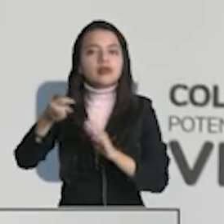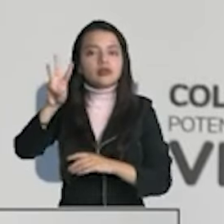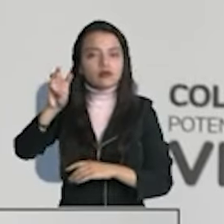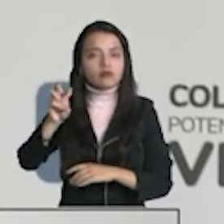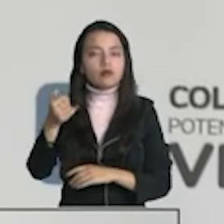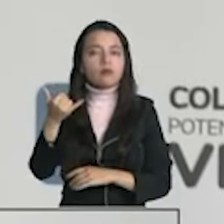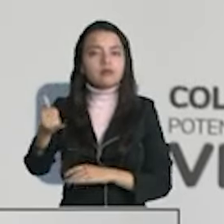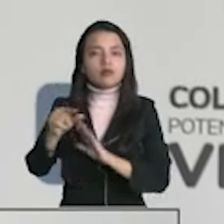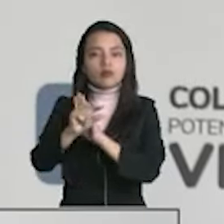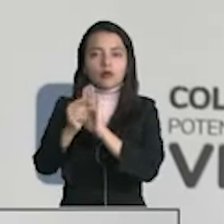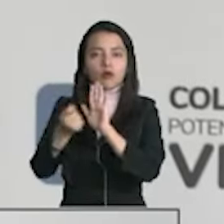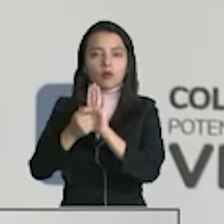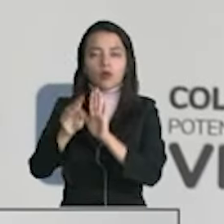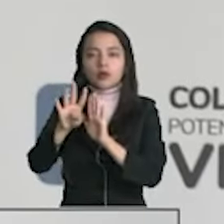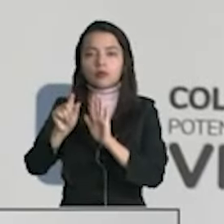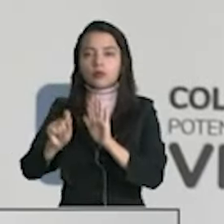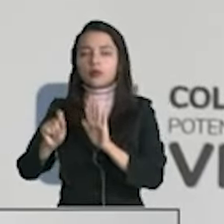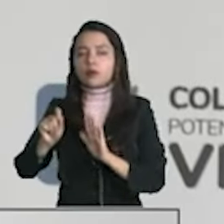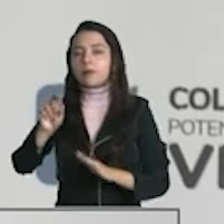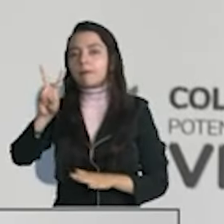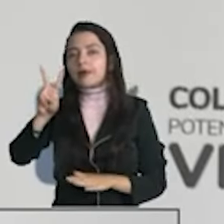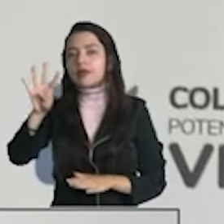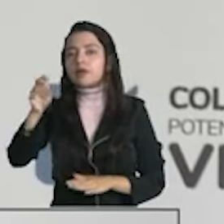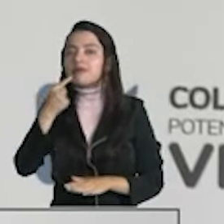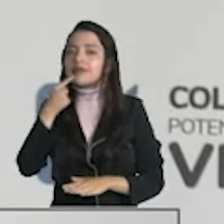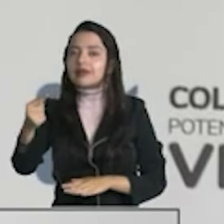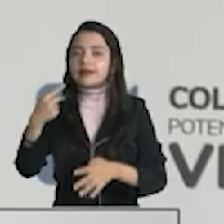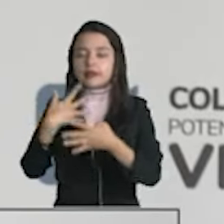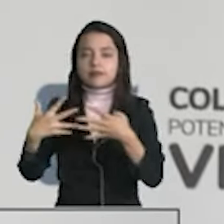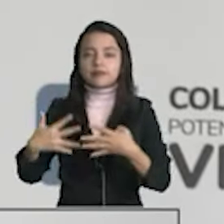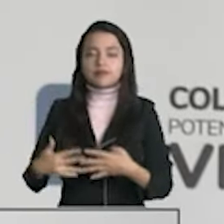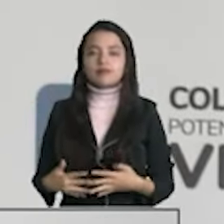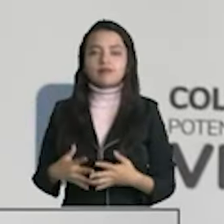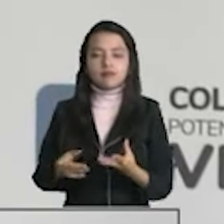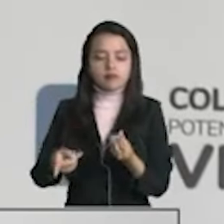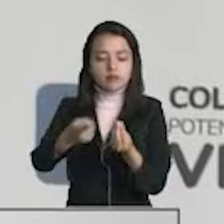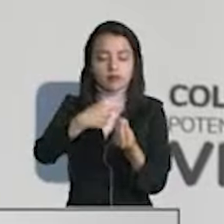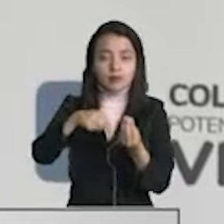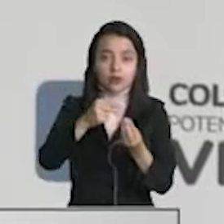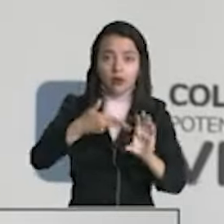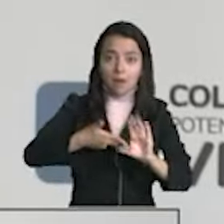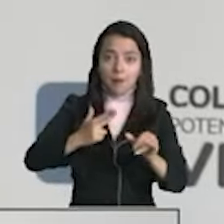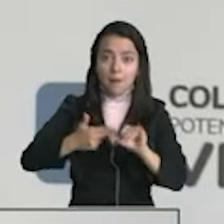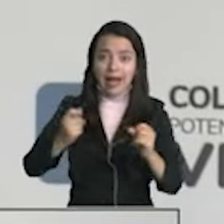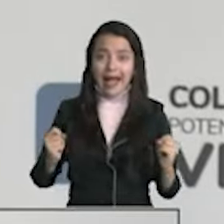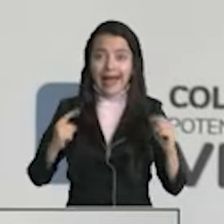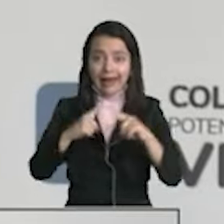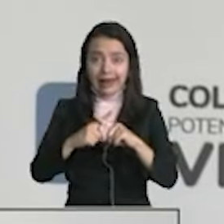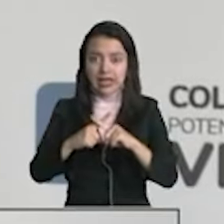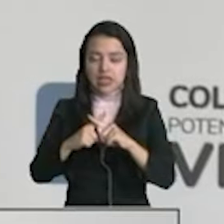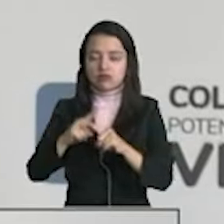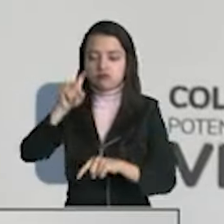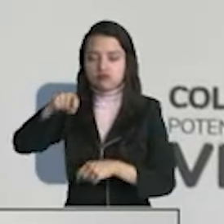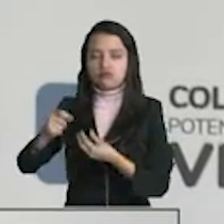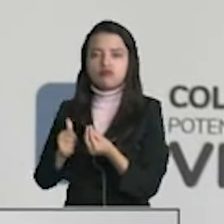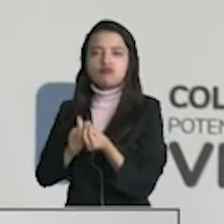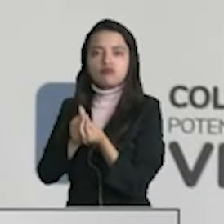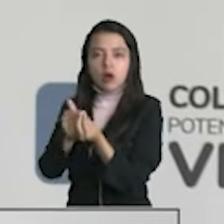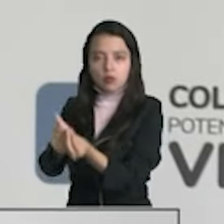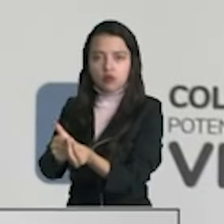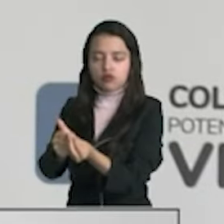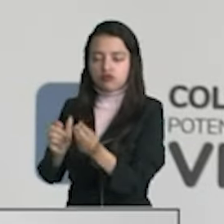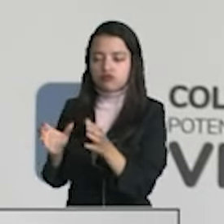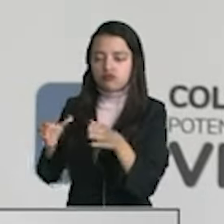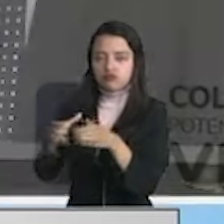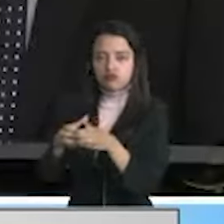específica 4.29 estableció que tenía que brindarse acompañamiento a los ex integrantes de las FARC